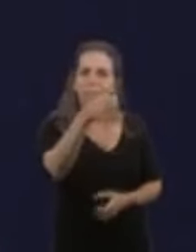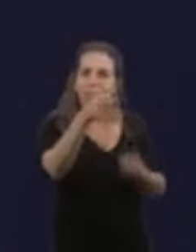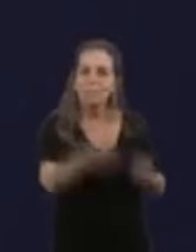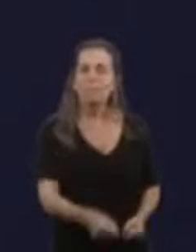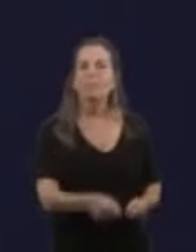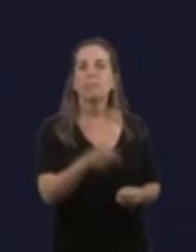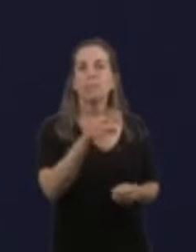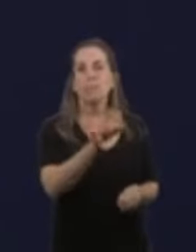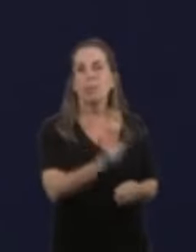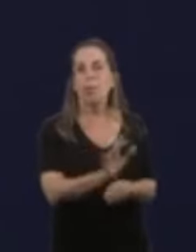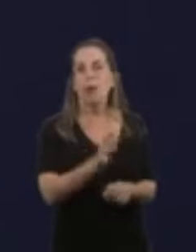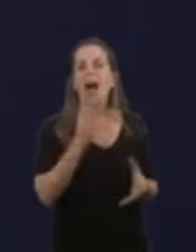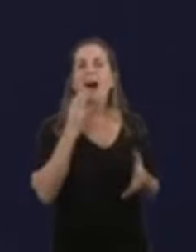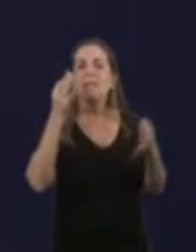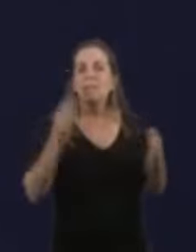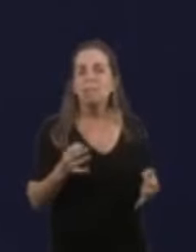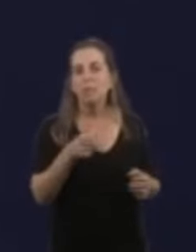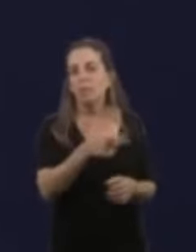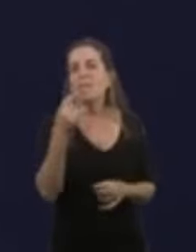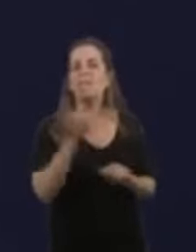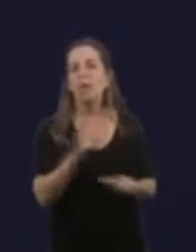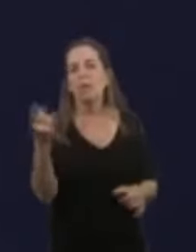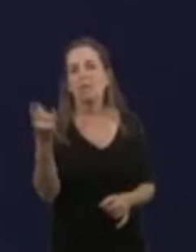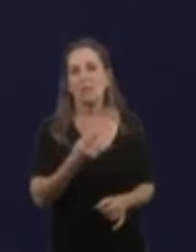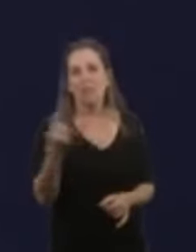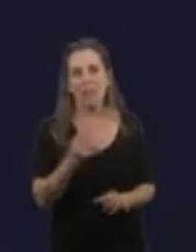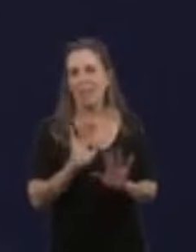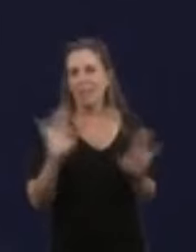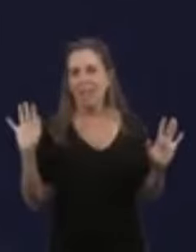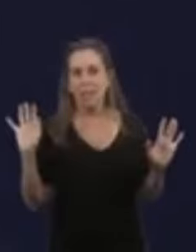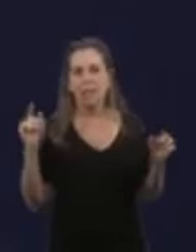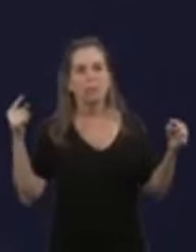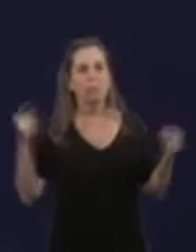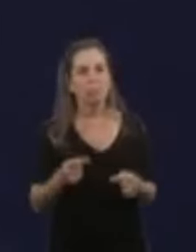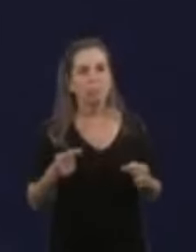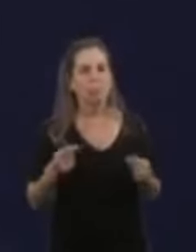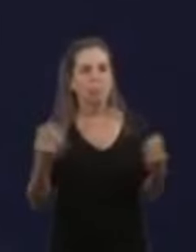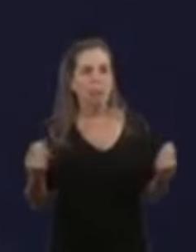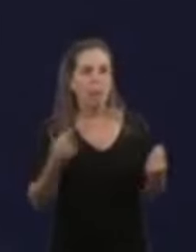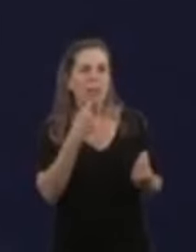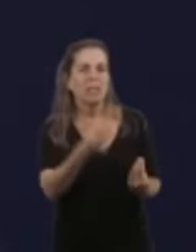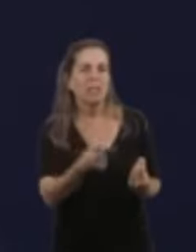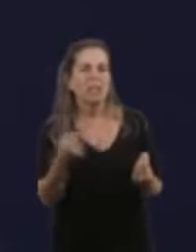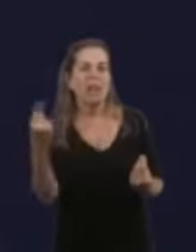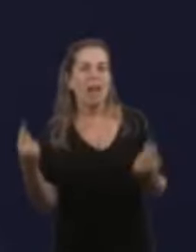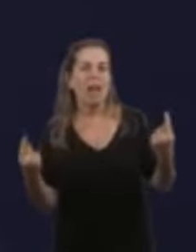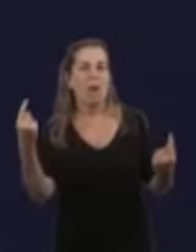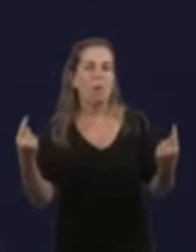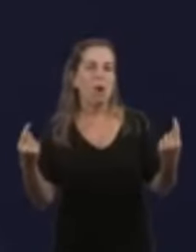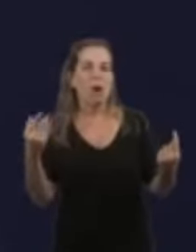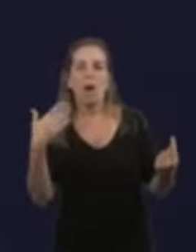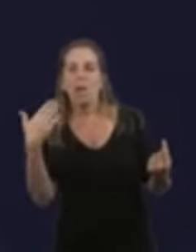vos estás dando Por cierto algo que es falso es una premisa falsa lo que decís que hubo una diferencia entre lo que dijo uno y lo que dijo el otro